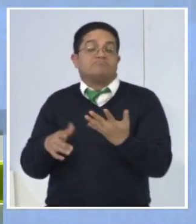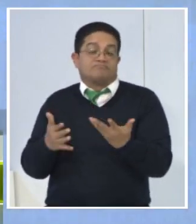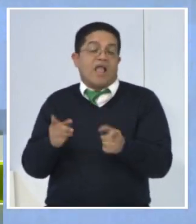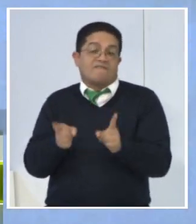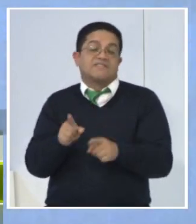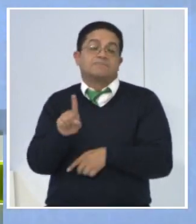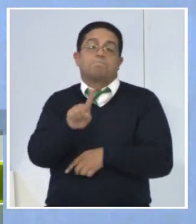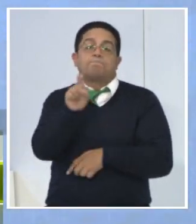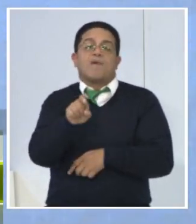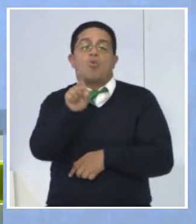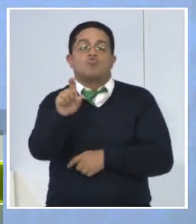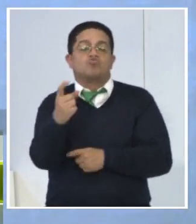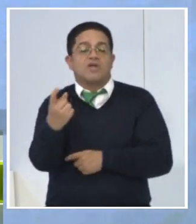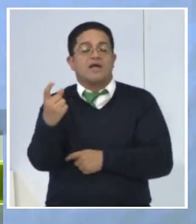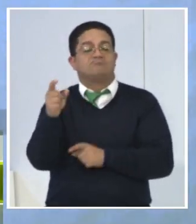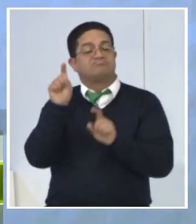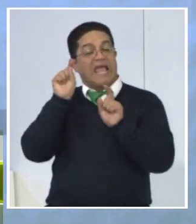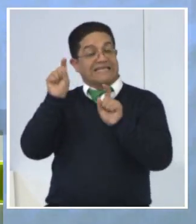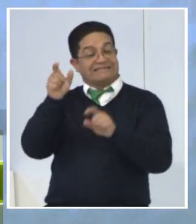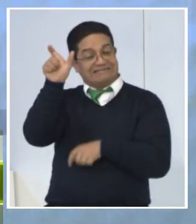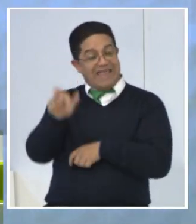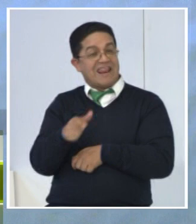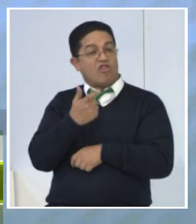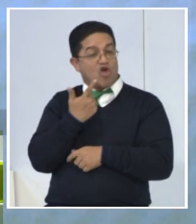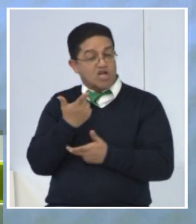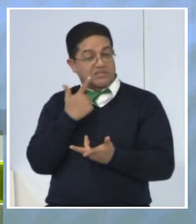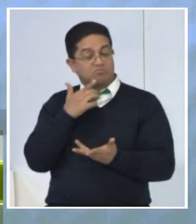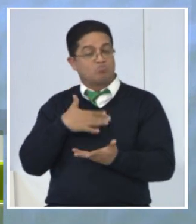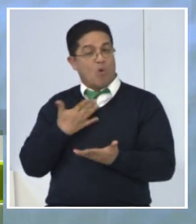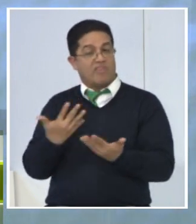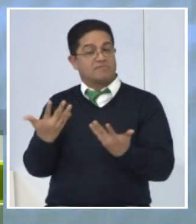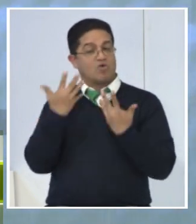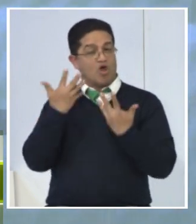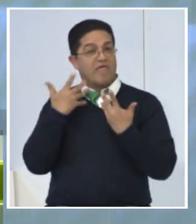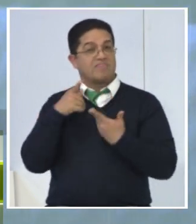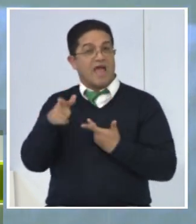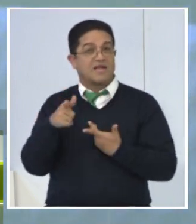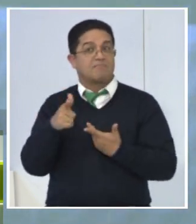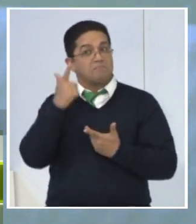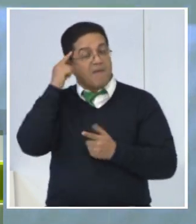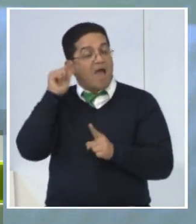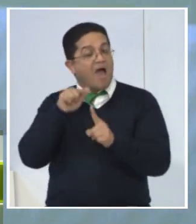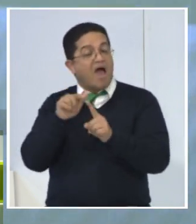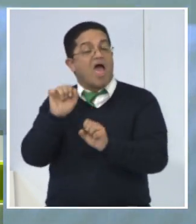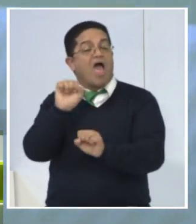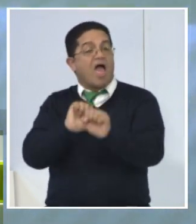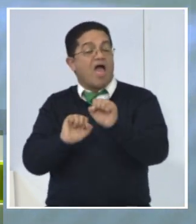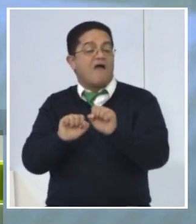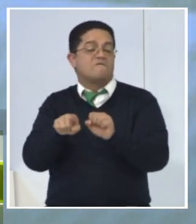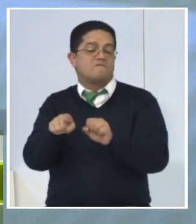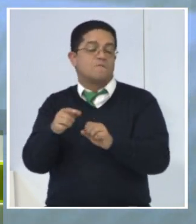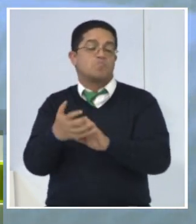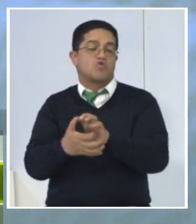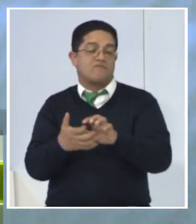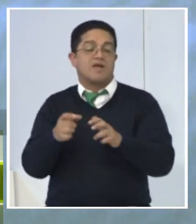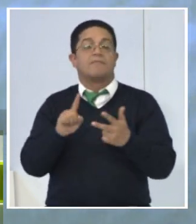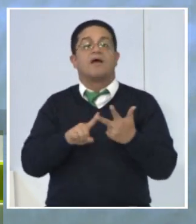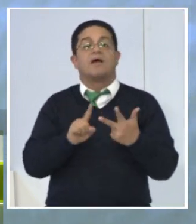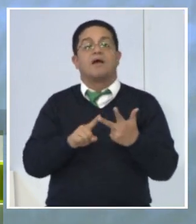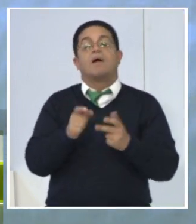a su entrenador personal, pues pudiera orientar para disminuir pues este tipo de patologías. Y en